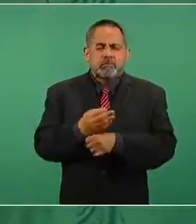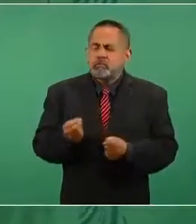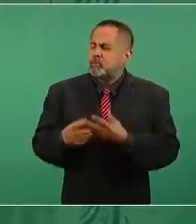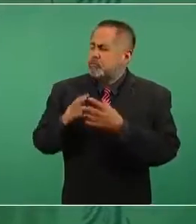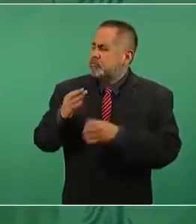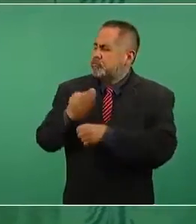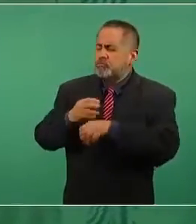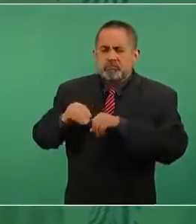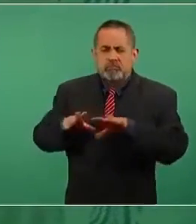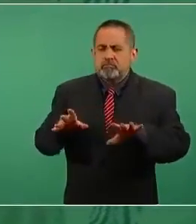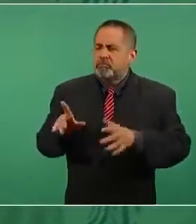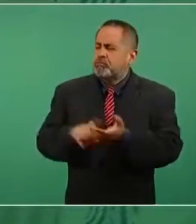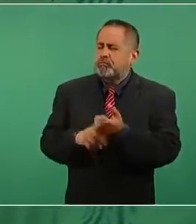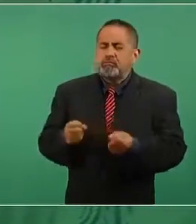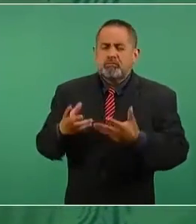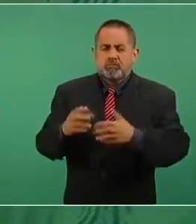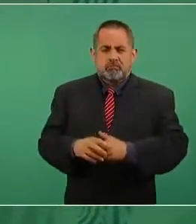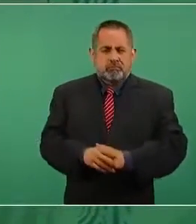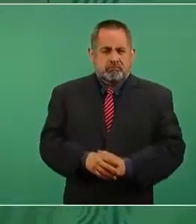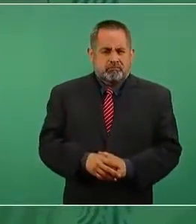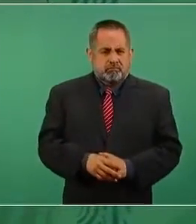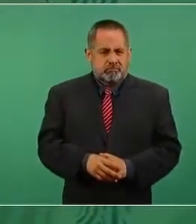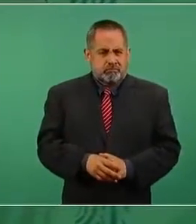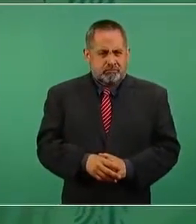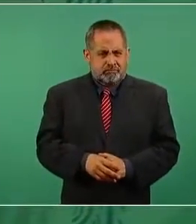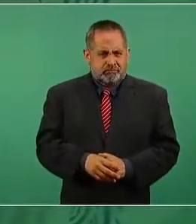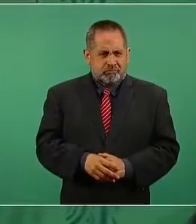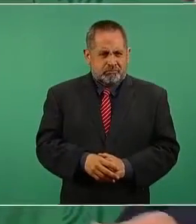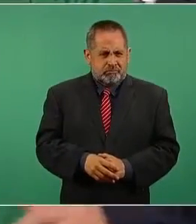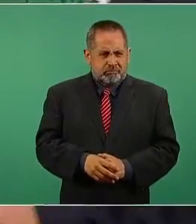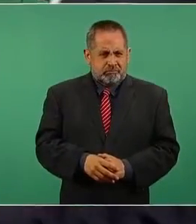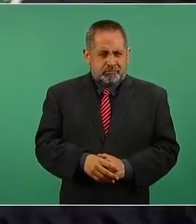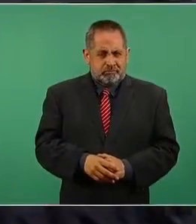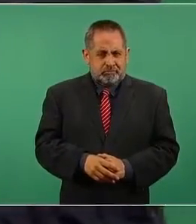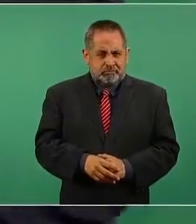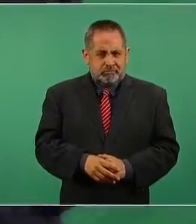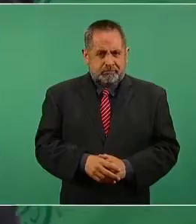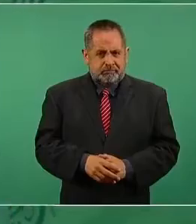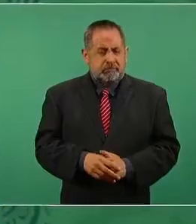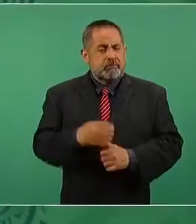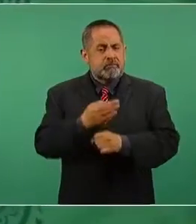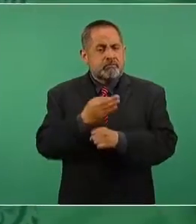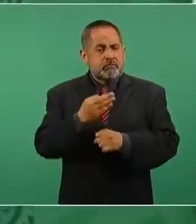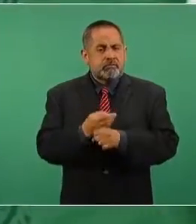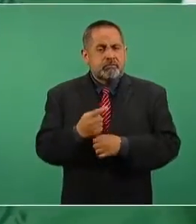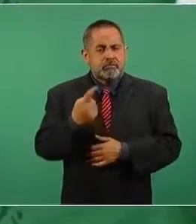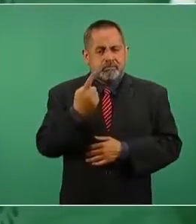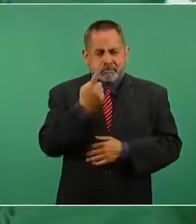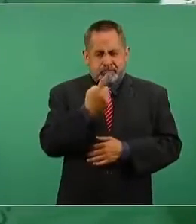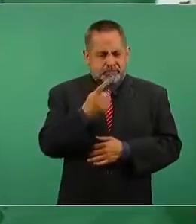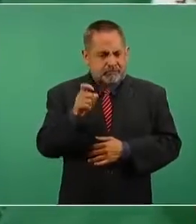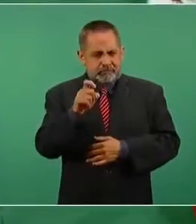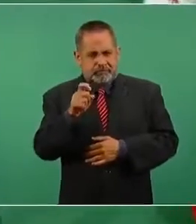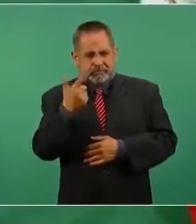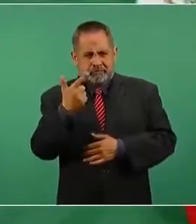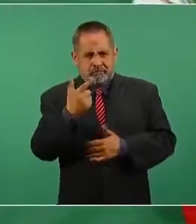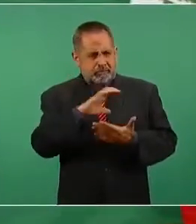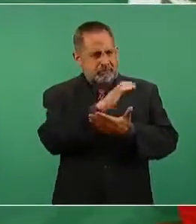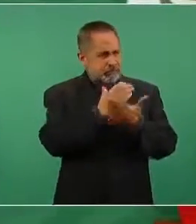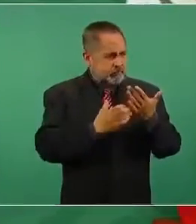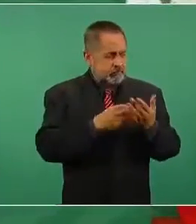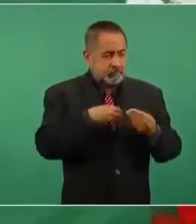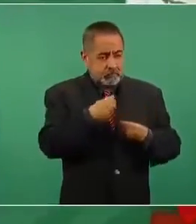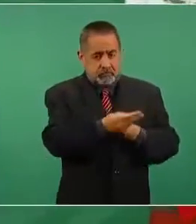informa. Por los 107 o 110. 107 contratos que se